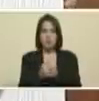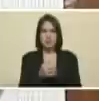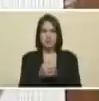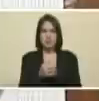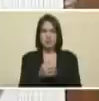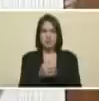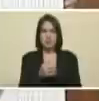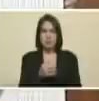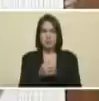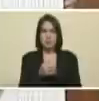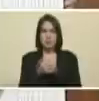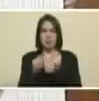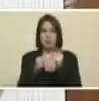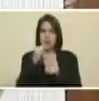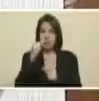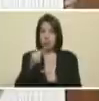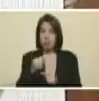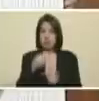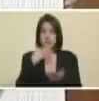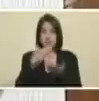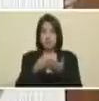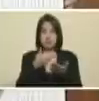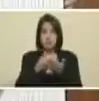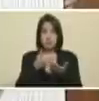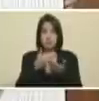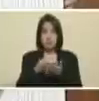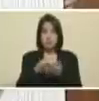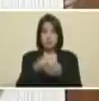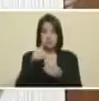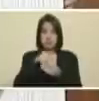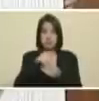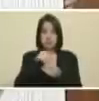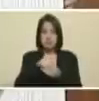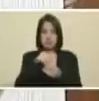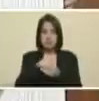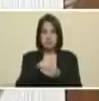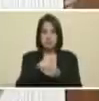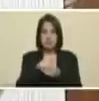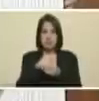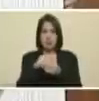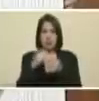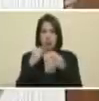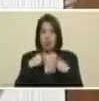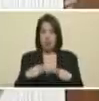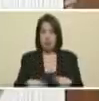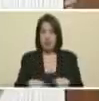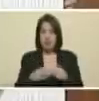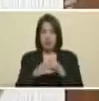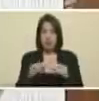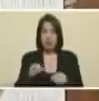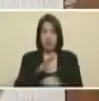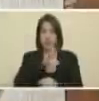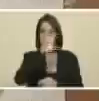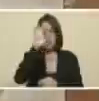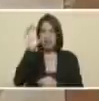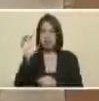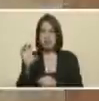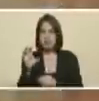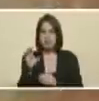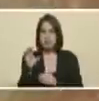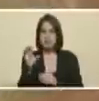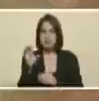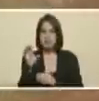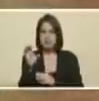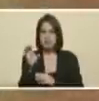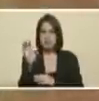Alí luego fue postulado y electo por consenso y unanimidad de todos los países de la OPEP como secretario general